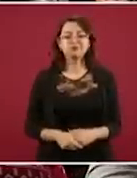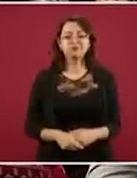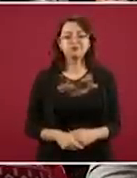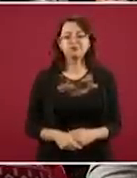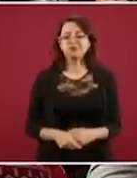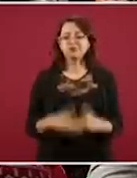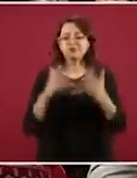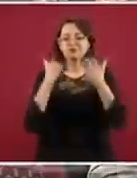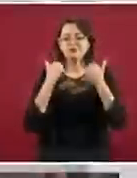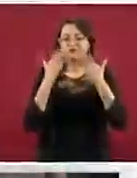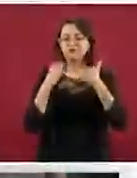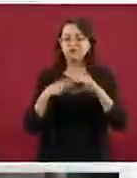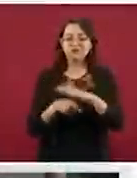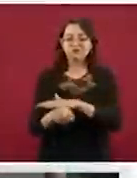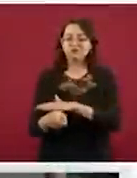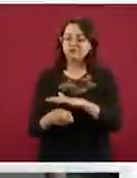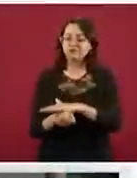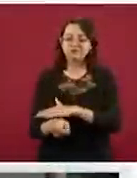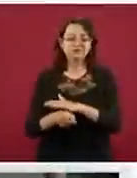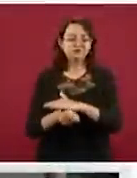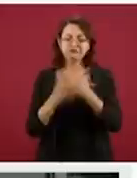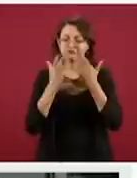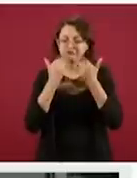No hubo chayo.